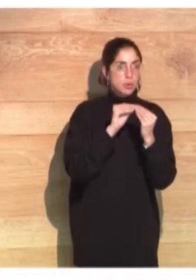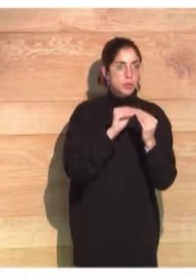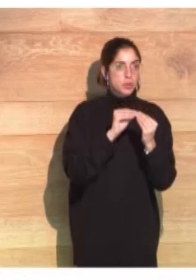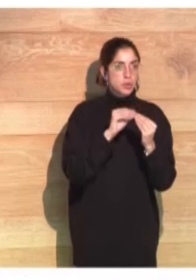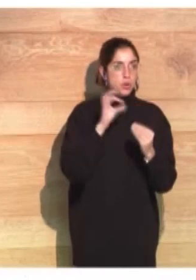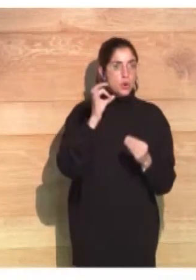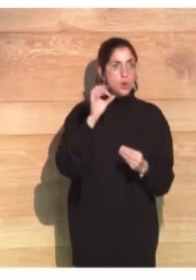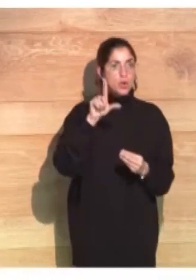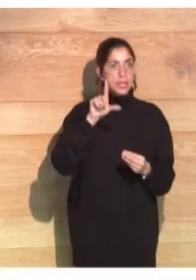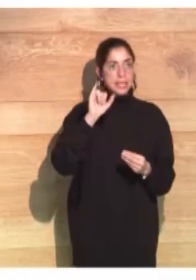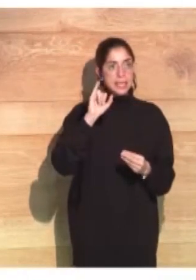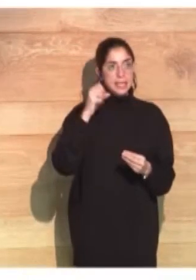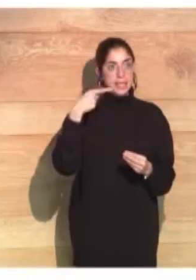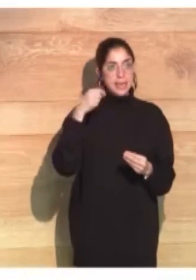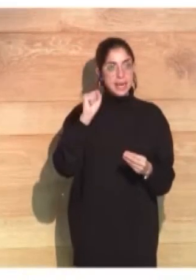Los oligarcas